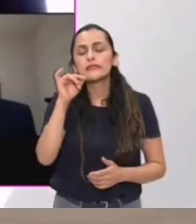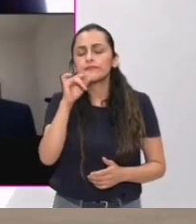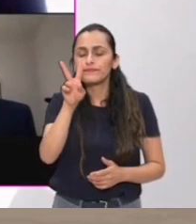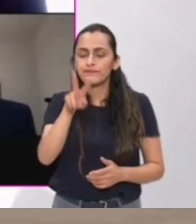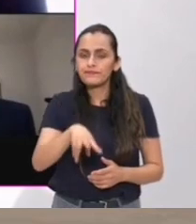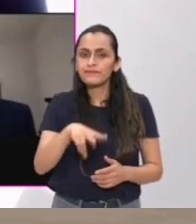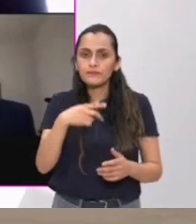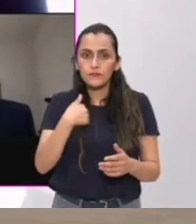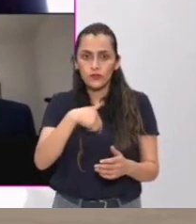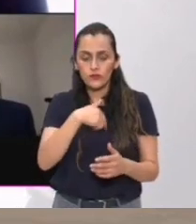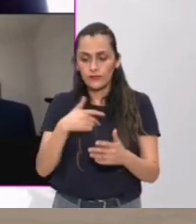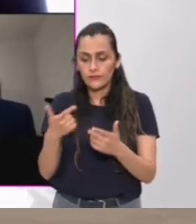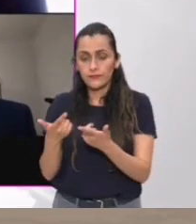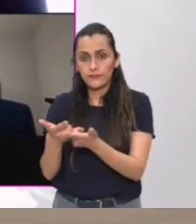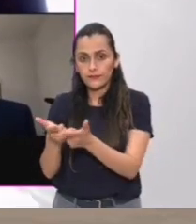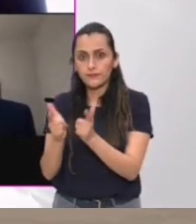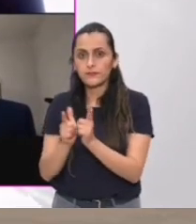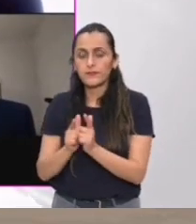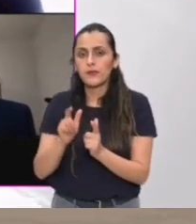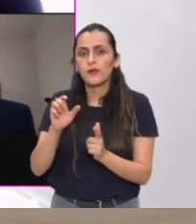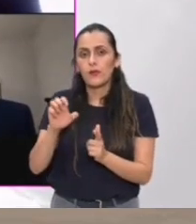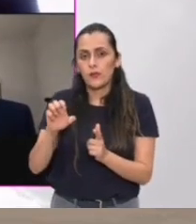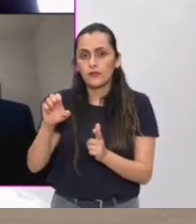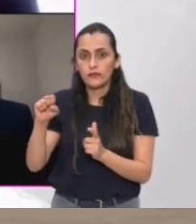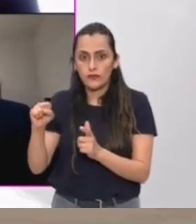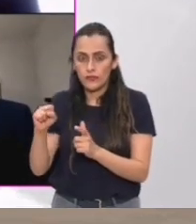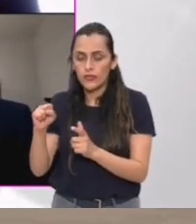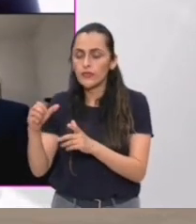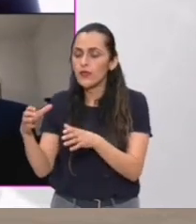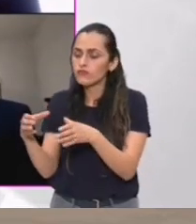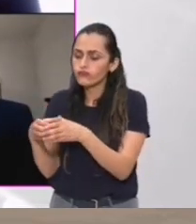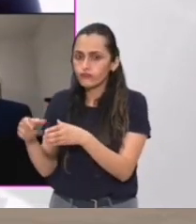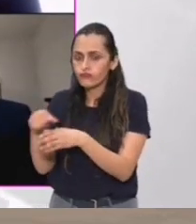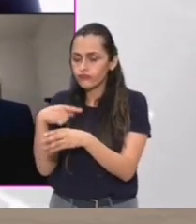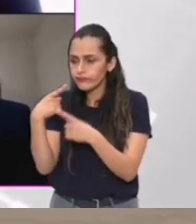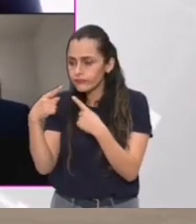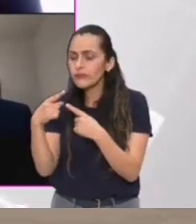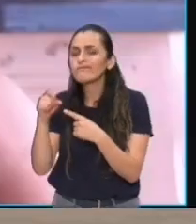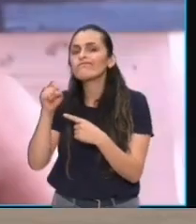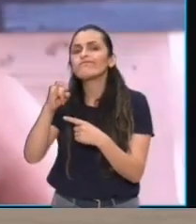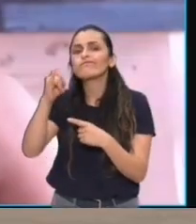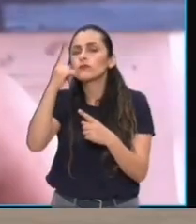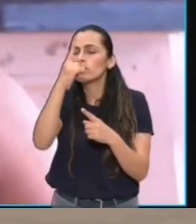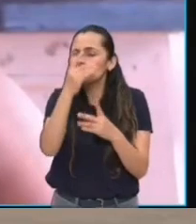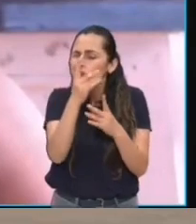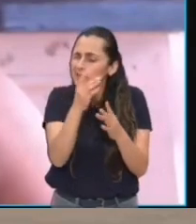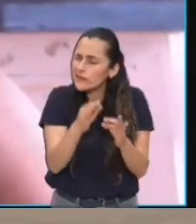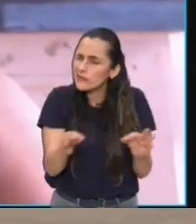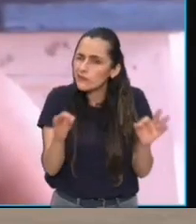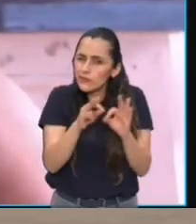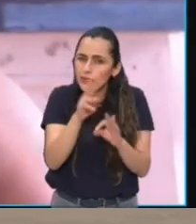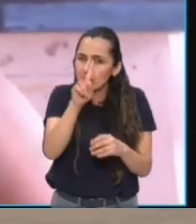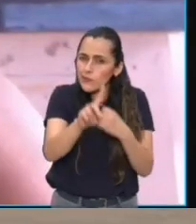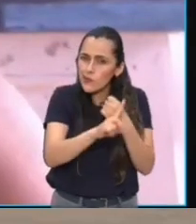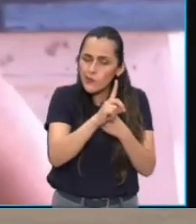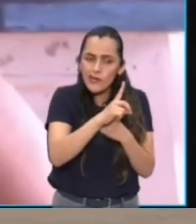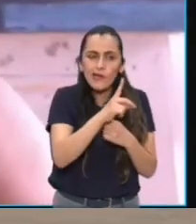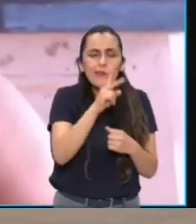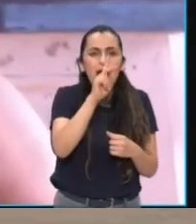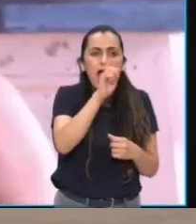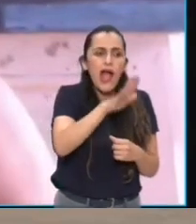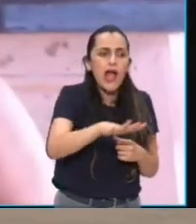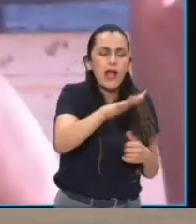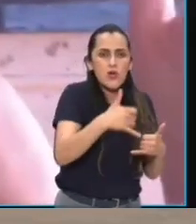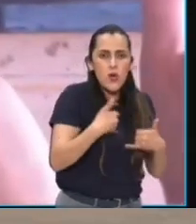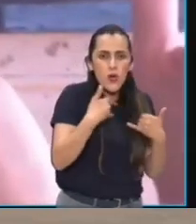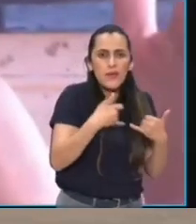estamos convencidos en el Partido Encuentro Solidario que una de las problemáticas número uno de nuestros jóvenes y de la población en general en México son las adicciones.